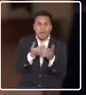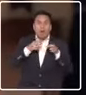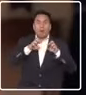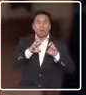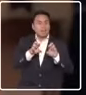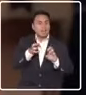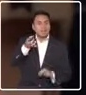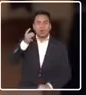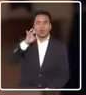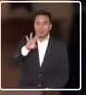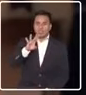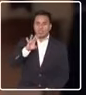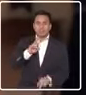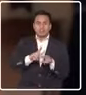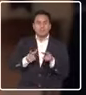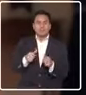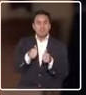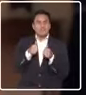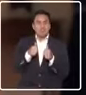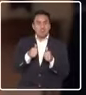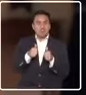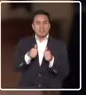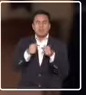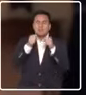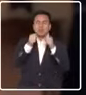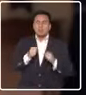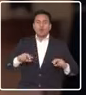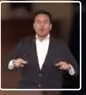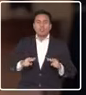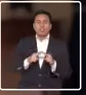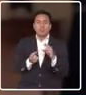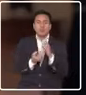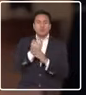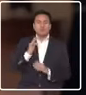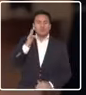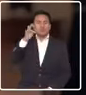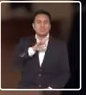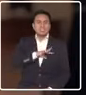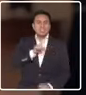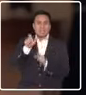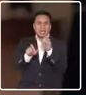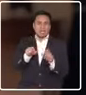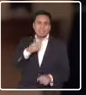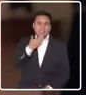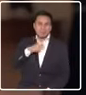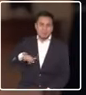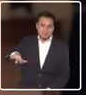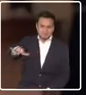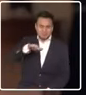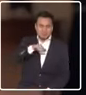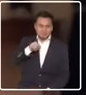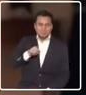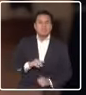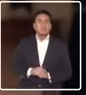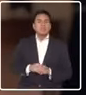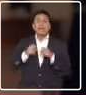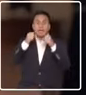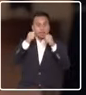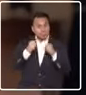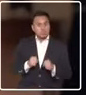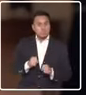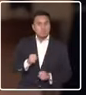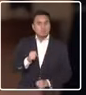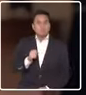oportunidad y lo hacemos bien podremos construir un nuevo futuro para chile y su gente es